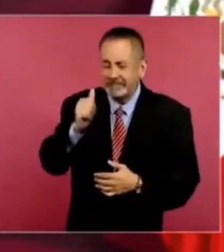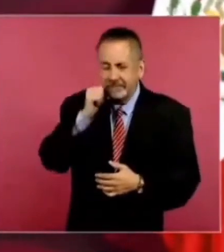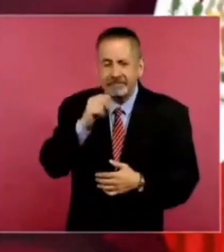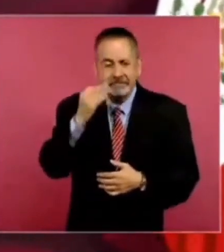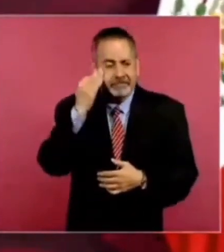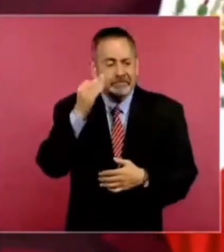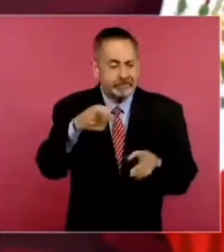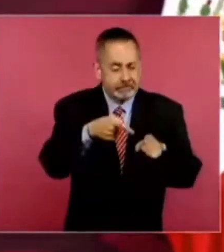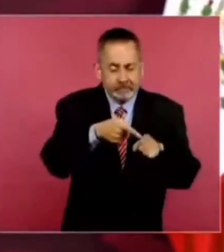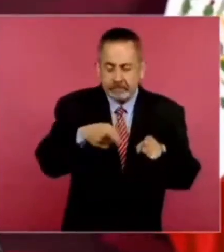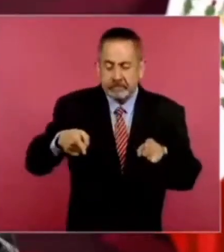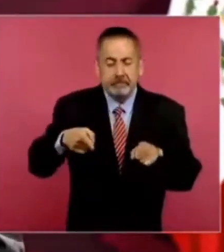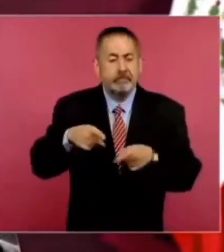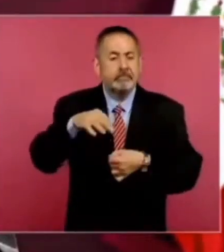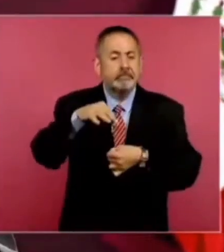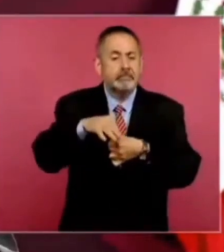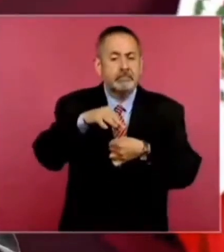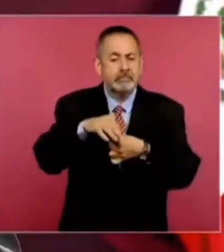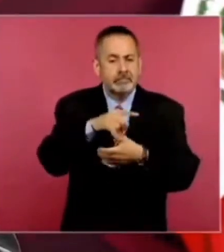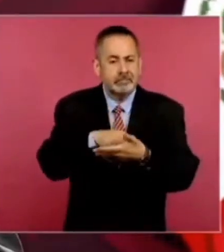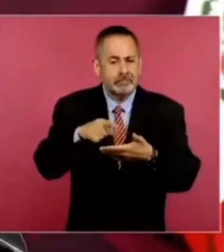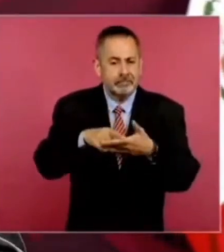se presentan